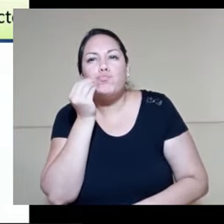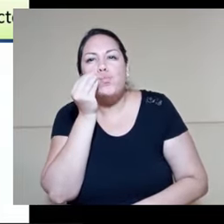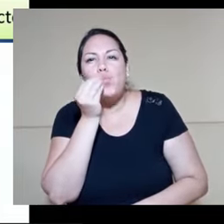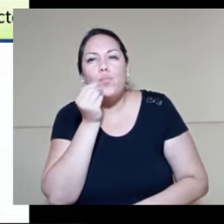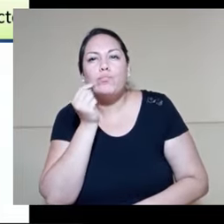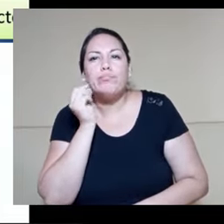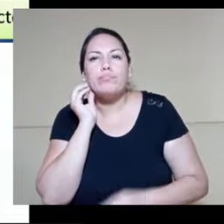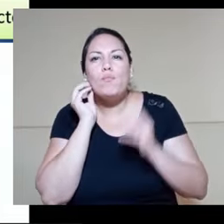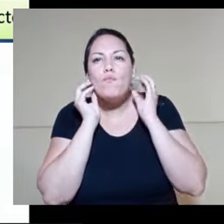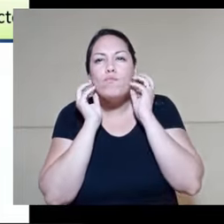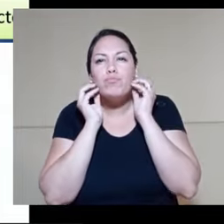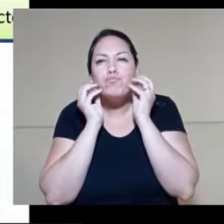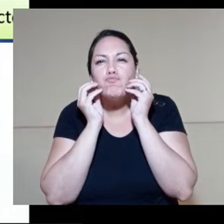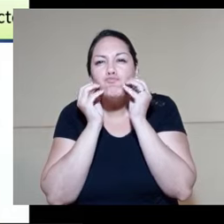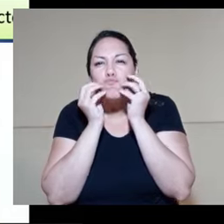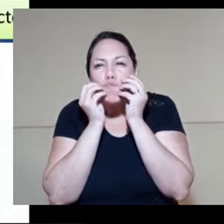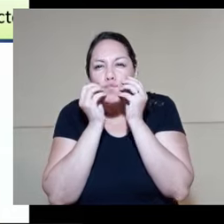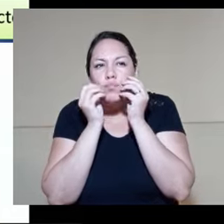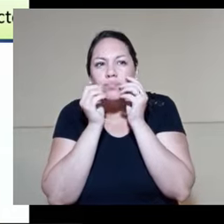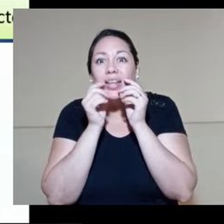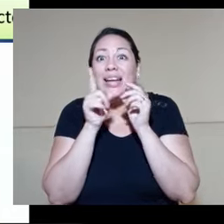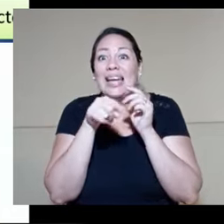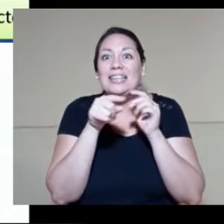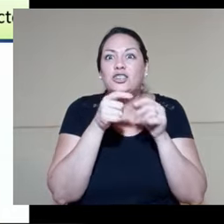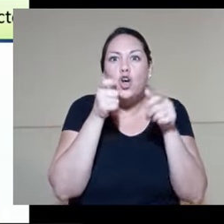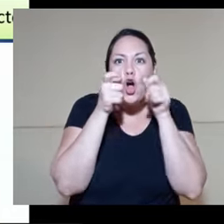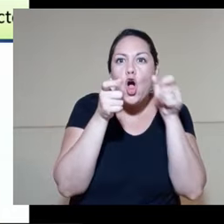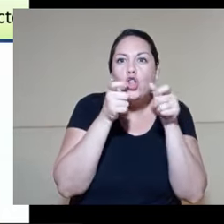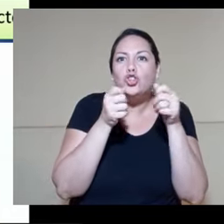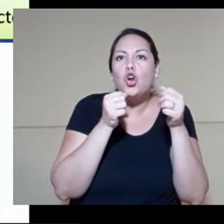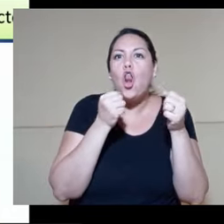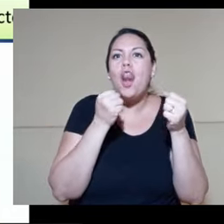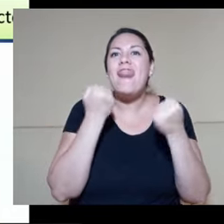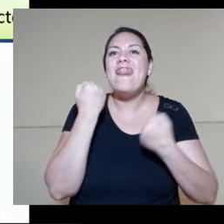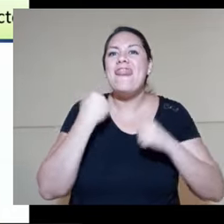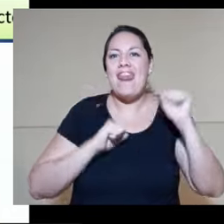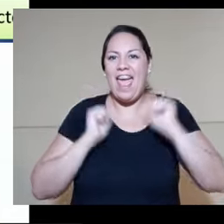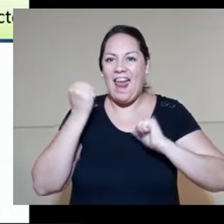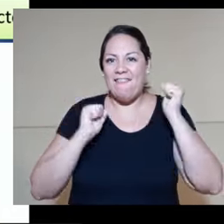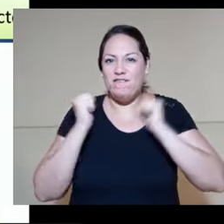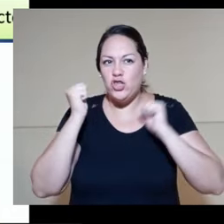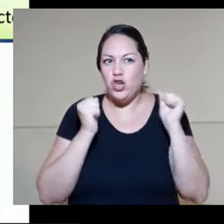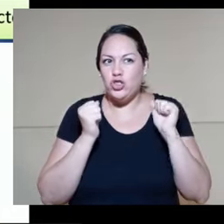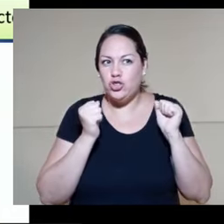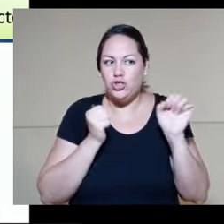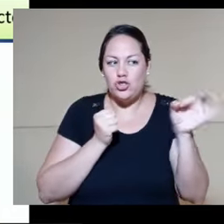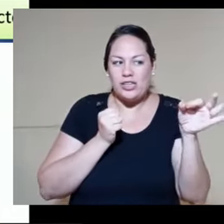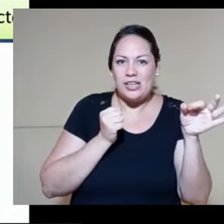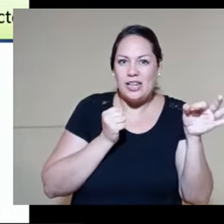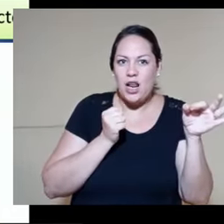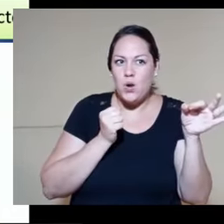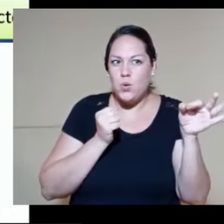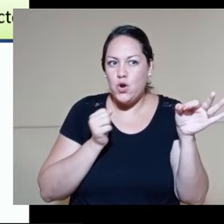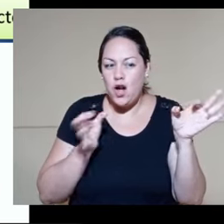me empieza a segregar saliva las glándulas salivales. Fíjense cómo todo eso es un control nervioso. Entonces tiene que haber